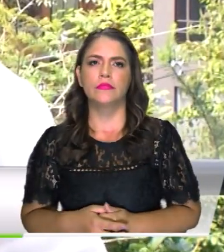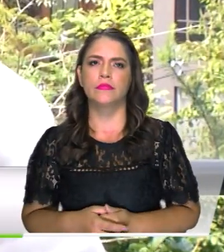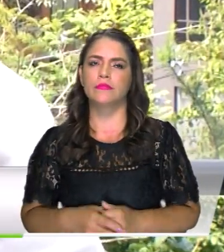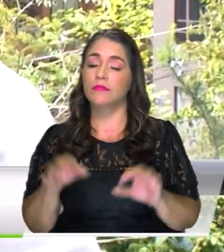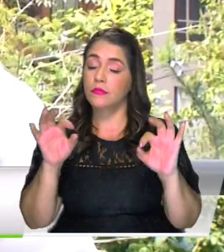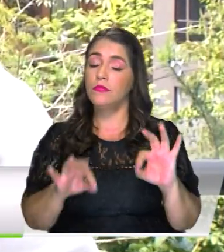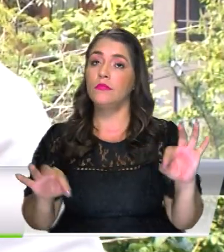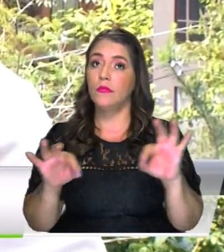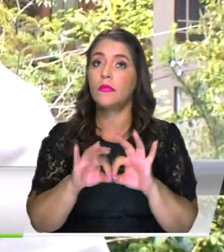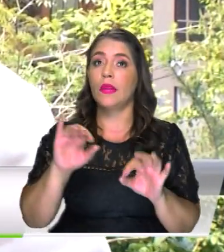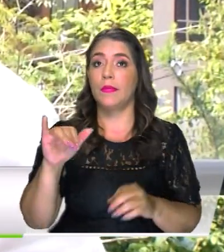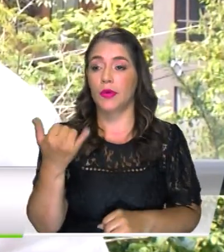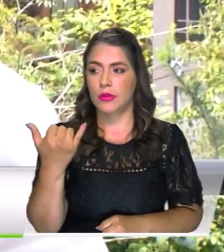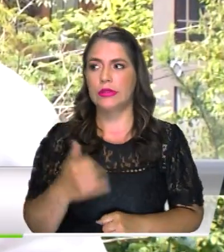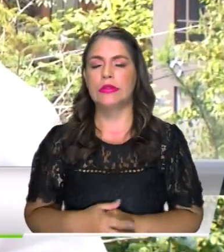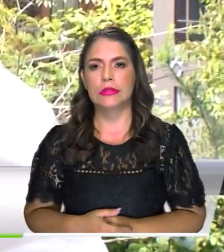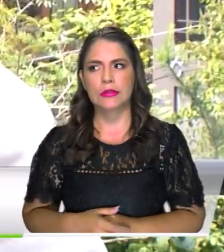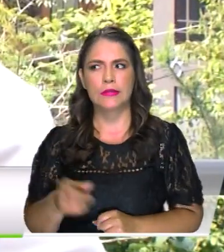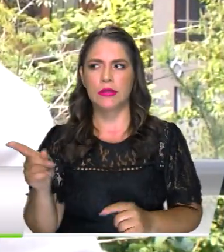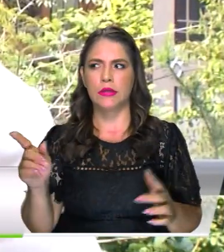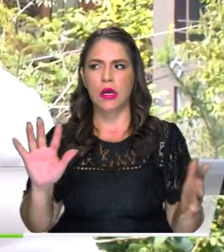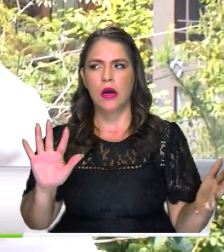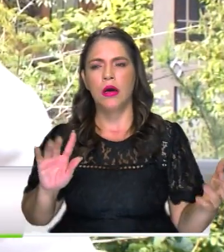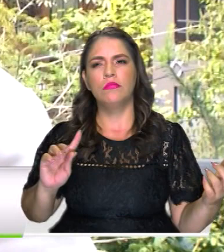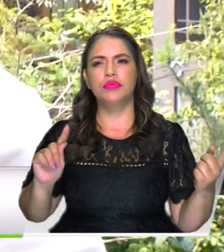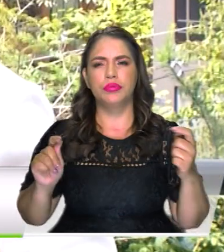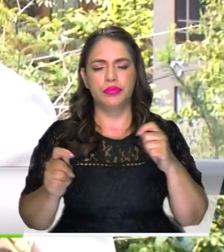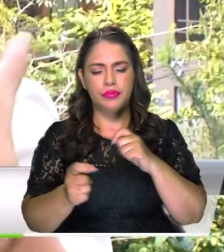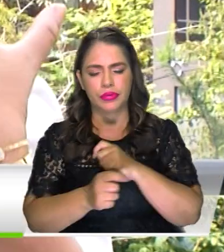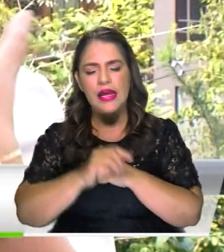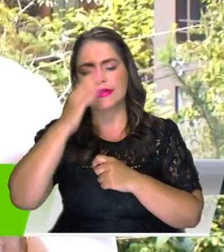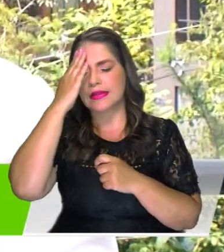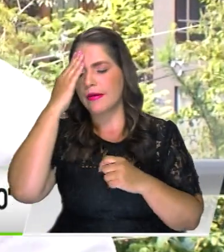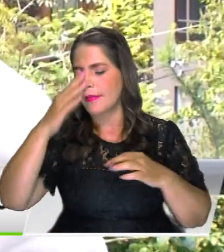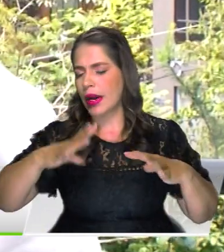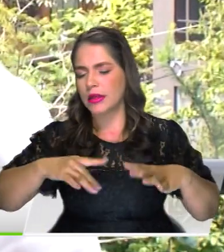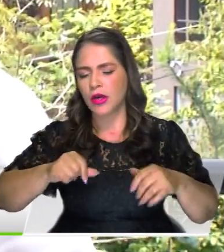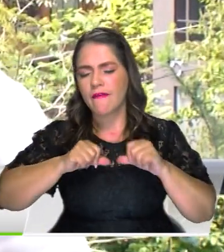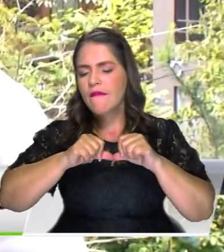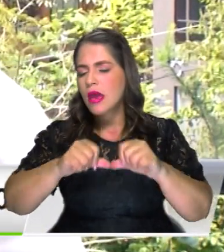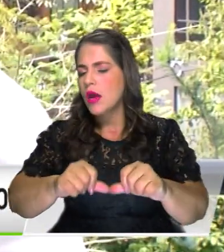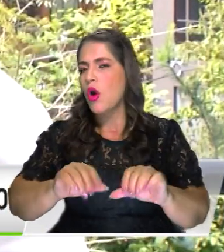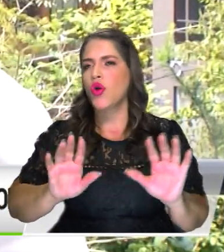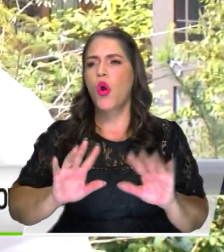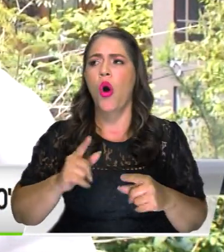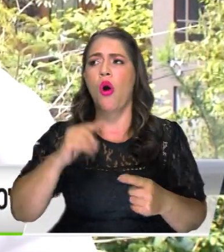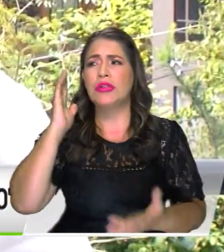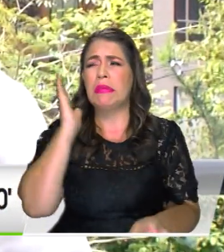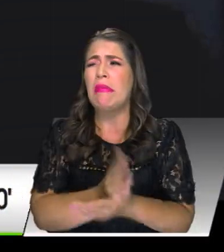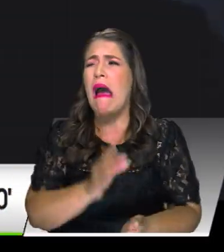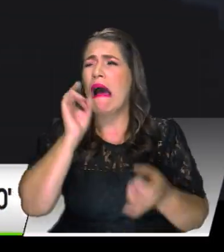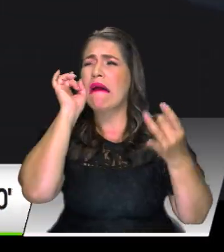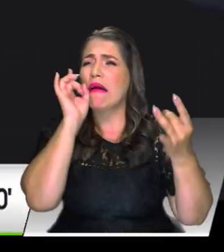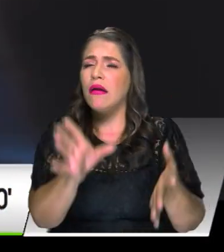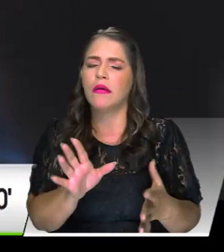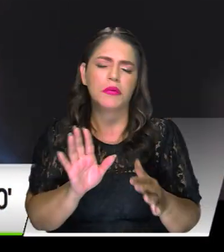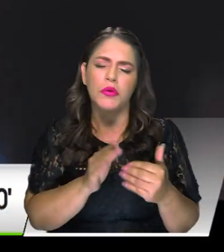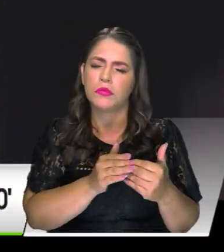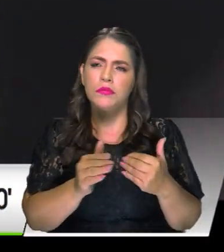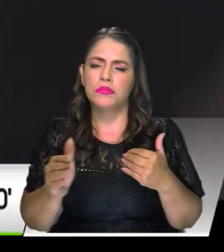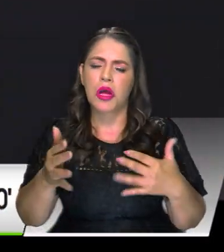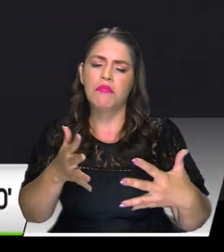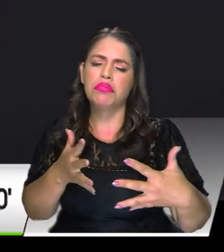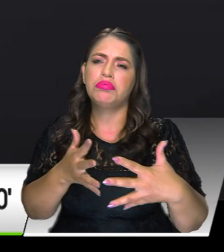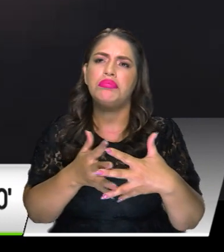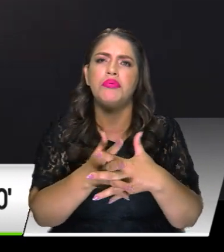en cuenta esos alimentos de transitoriedad reconocer que no es un asunto catastrófico ni que es para toda la vida se estima que esta